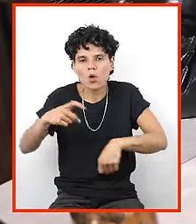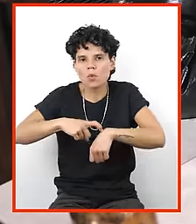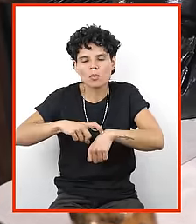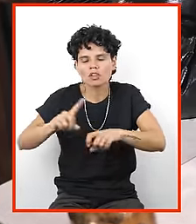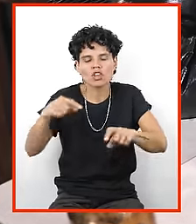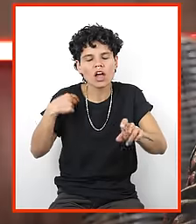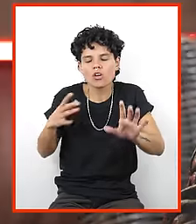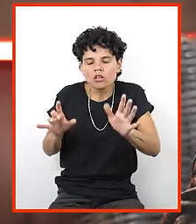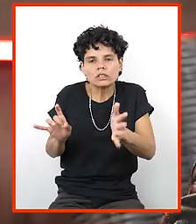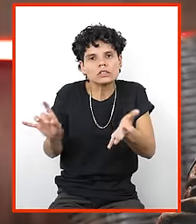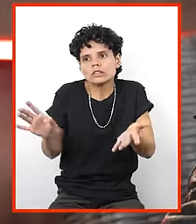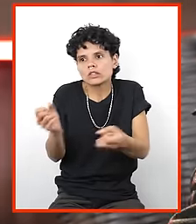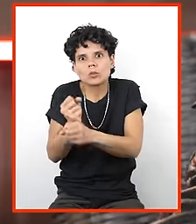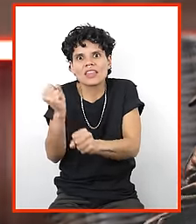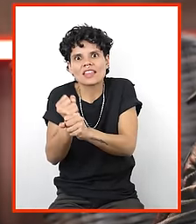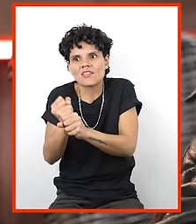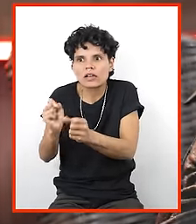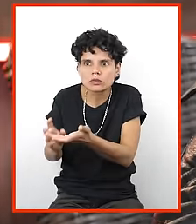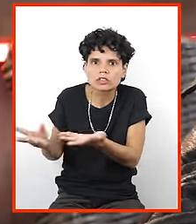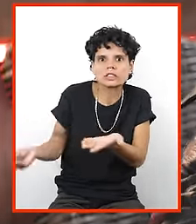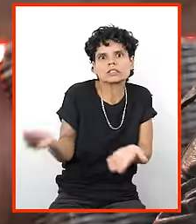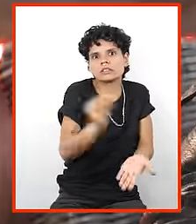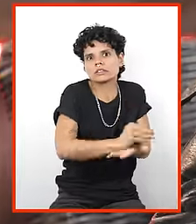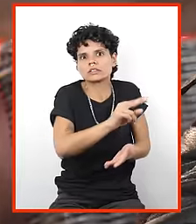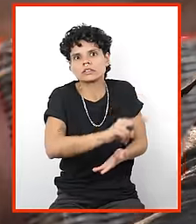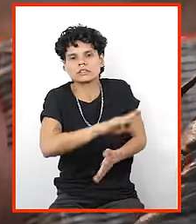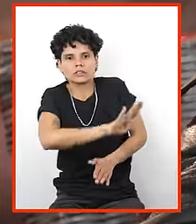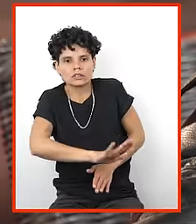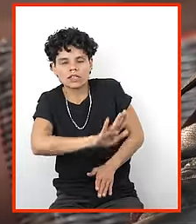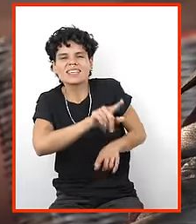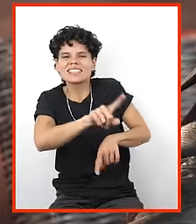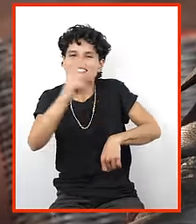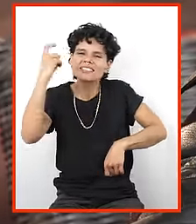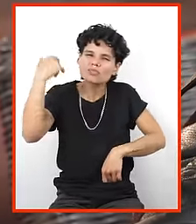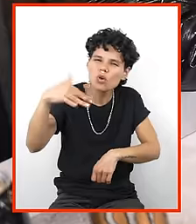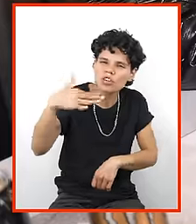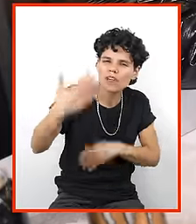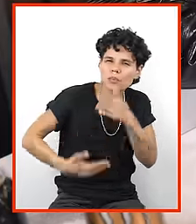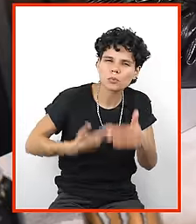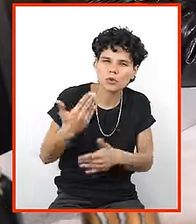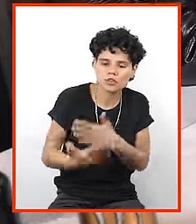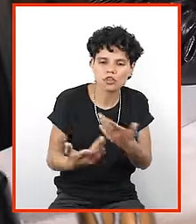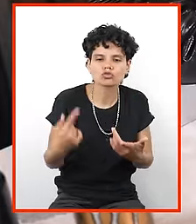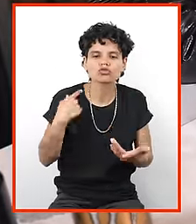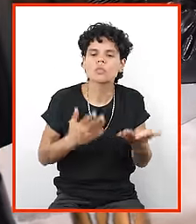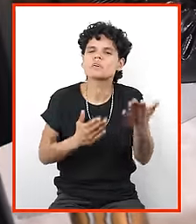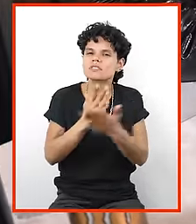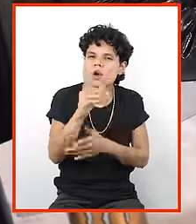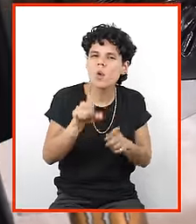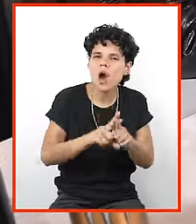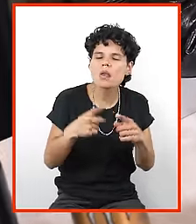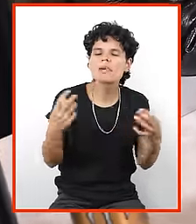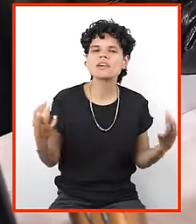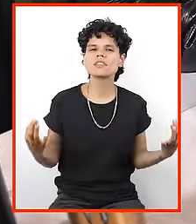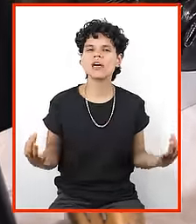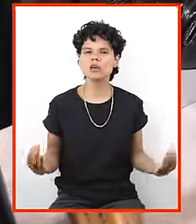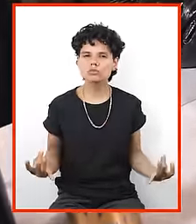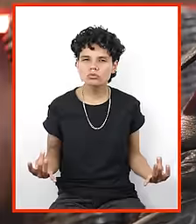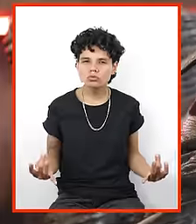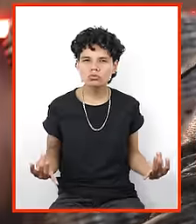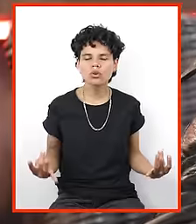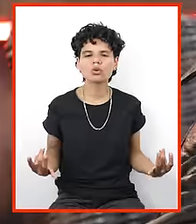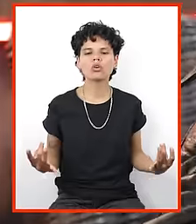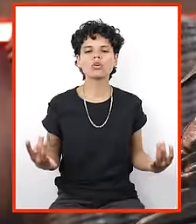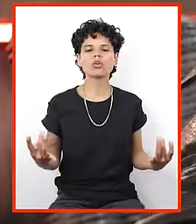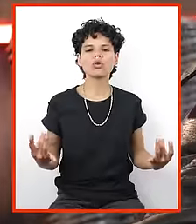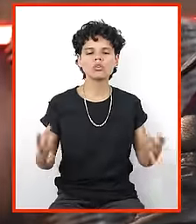llegó el momento. Y tuve un proceso interno súper importante y dentro de eso empecé empecé a hacer como meditaciones. Yo siempre